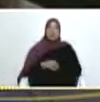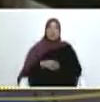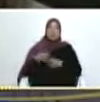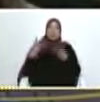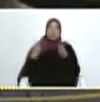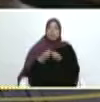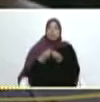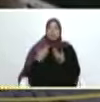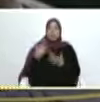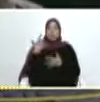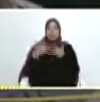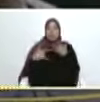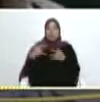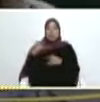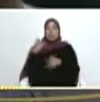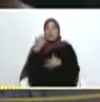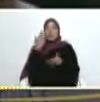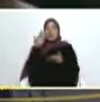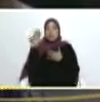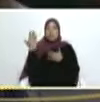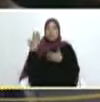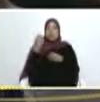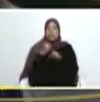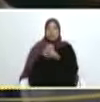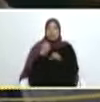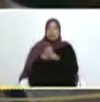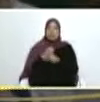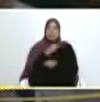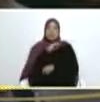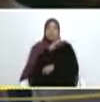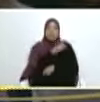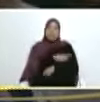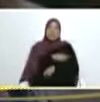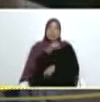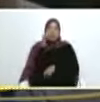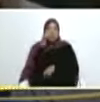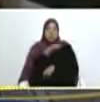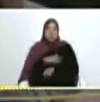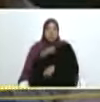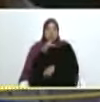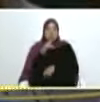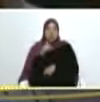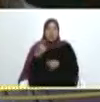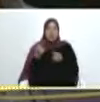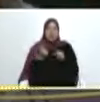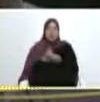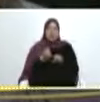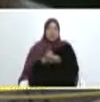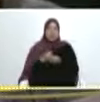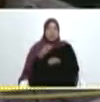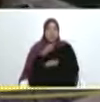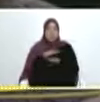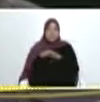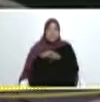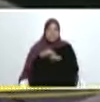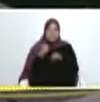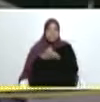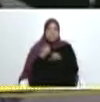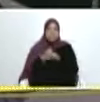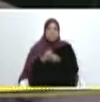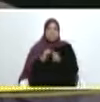compañeros junto a las instituciones que son las fuerzas vinculadas a la ecología, como el Ministerio del Poder Popular